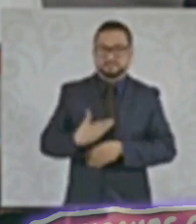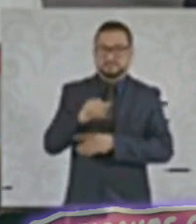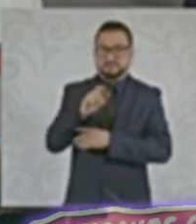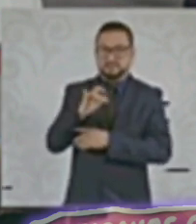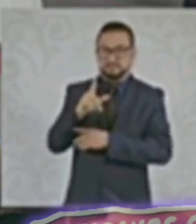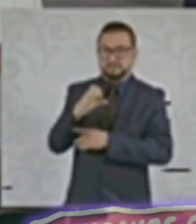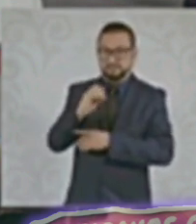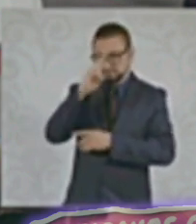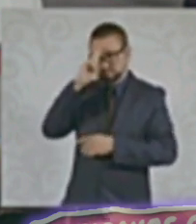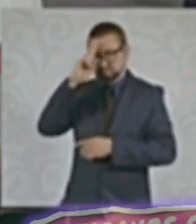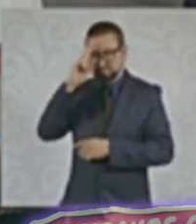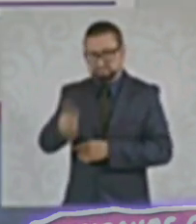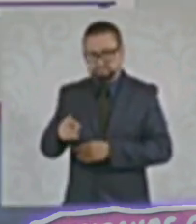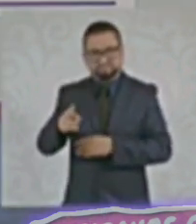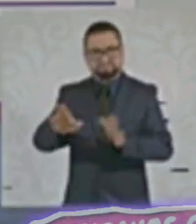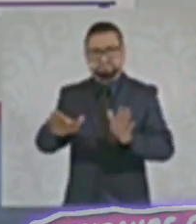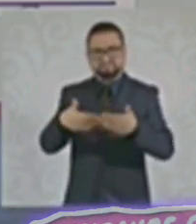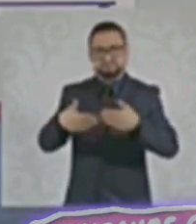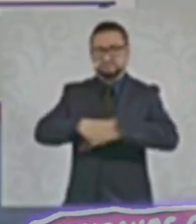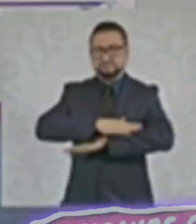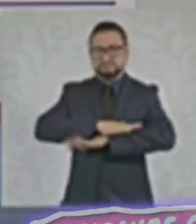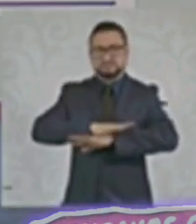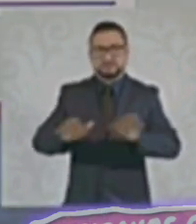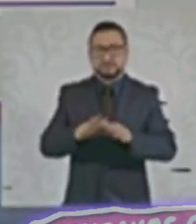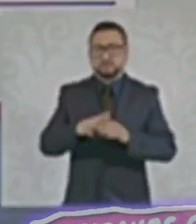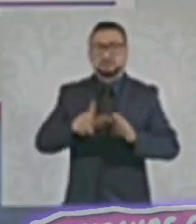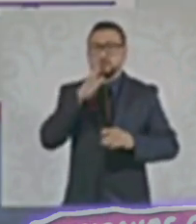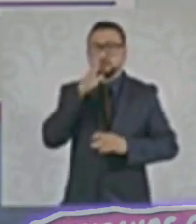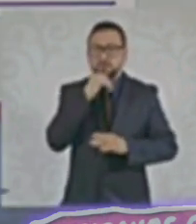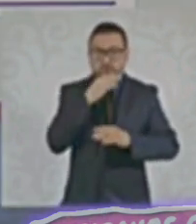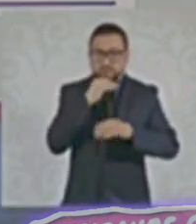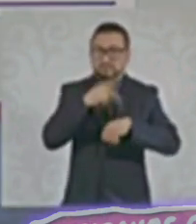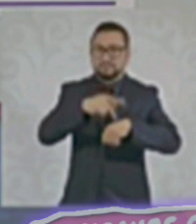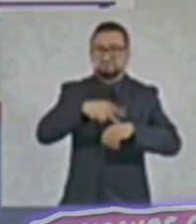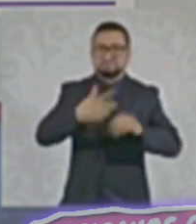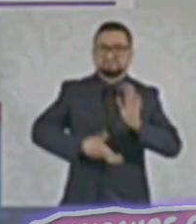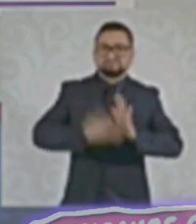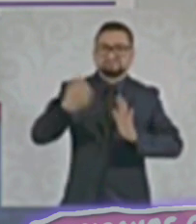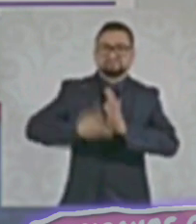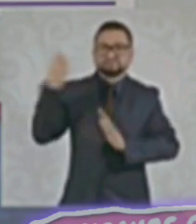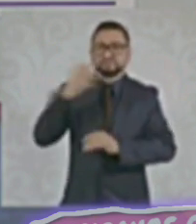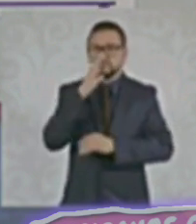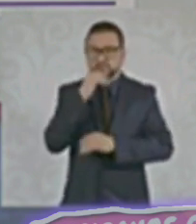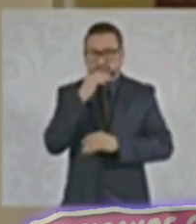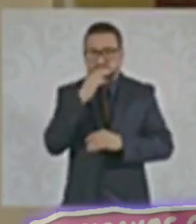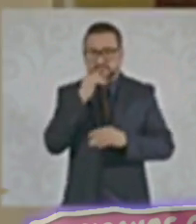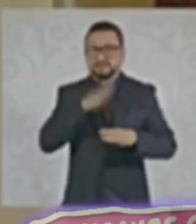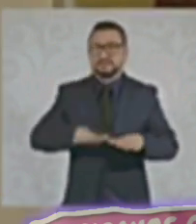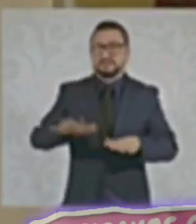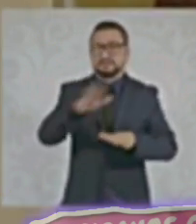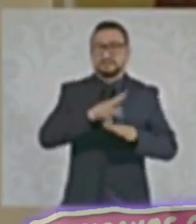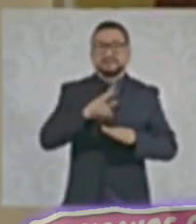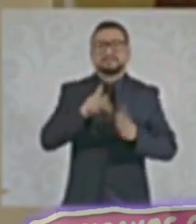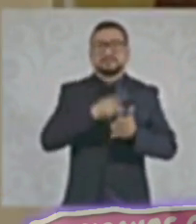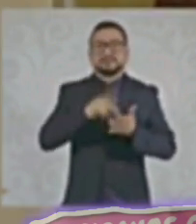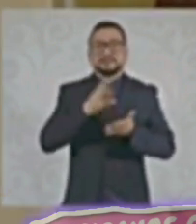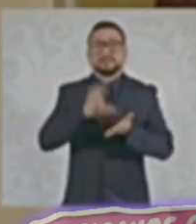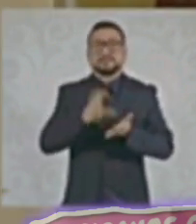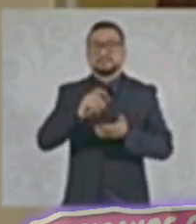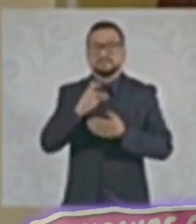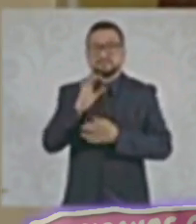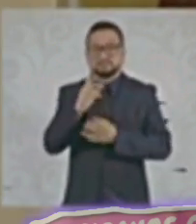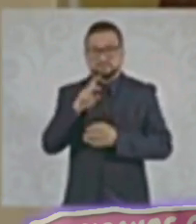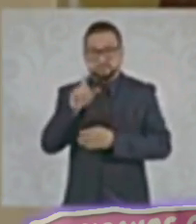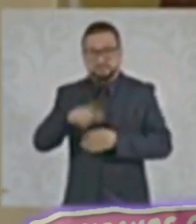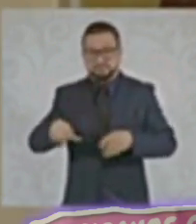López Obrador, le cerró absolutamente la extracción de caliza en el subsuelo de Playa del Carmen y de Cozumel. La siguiente, por